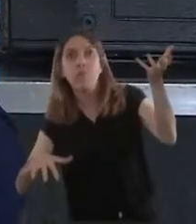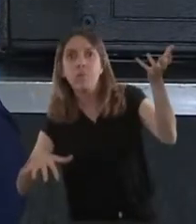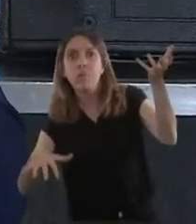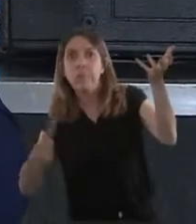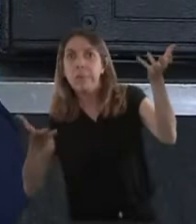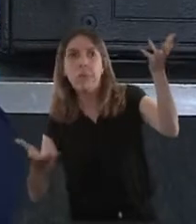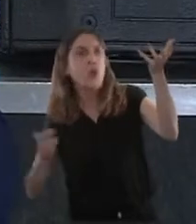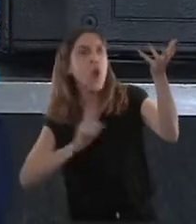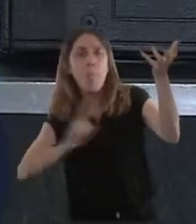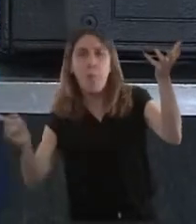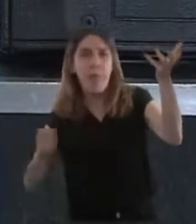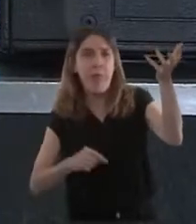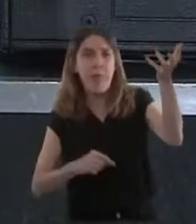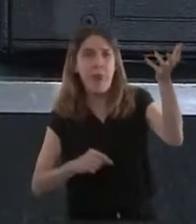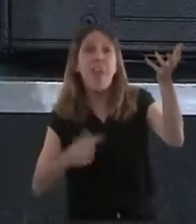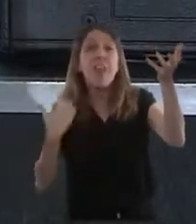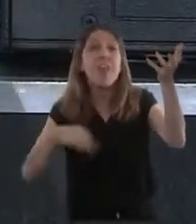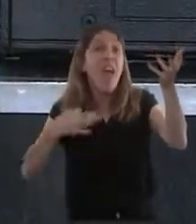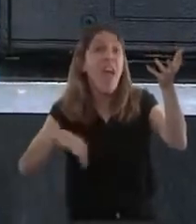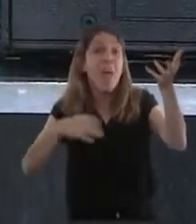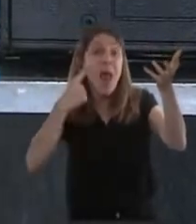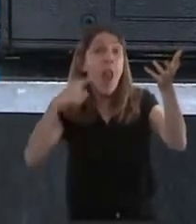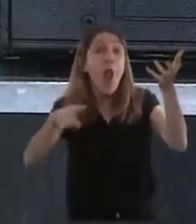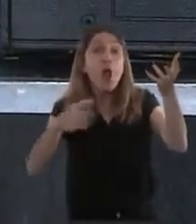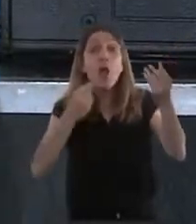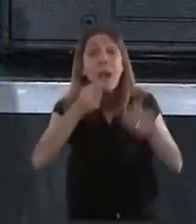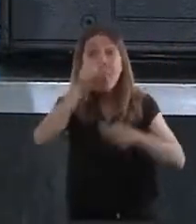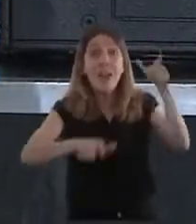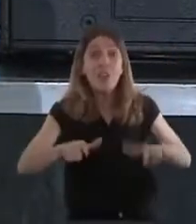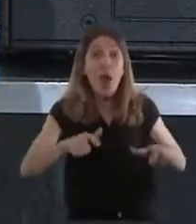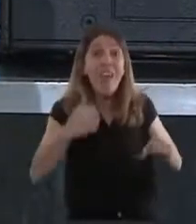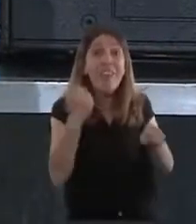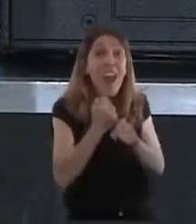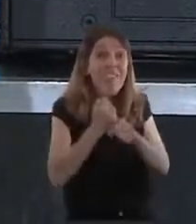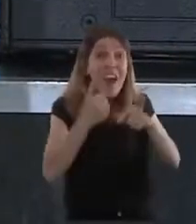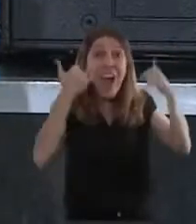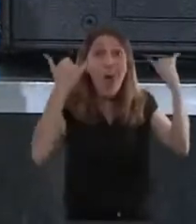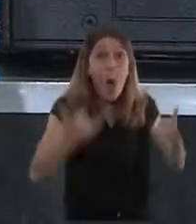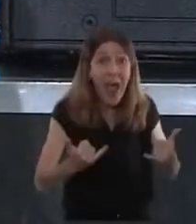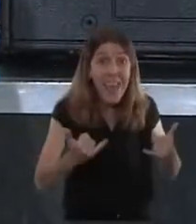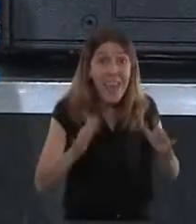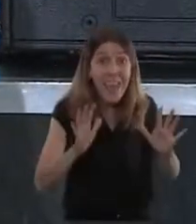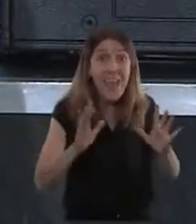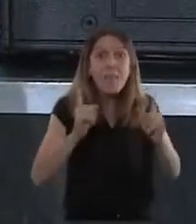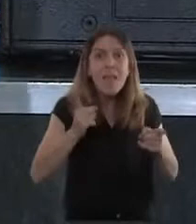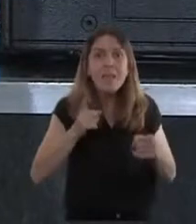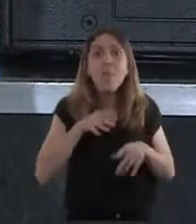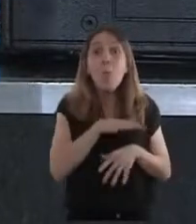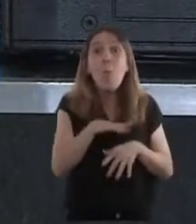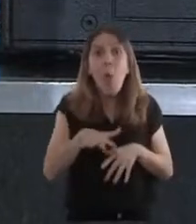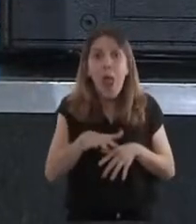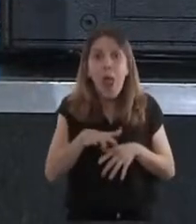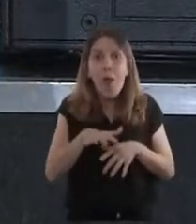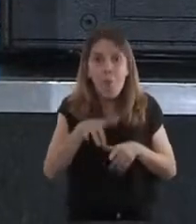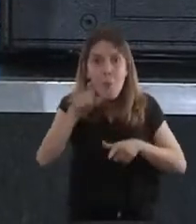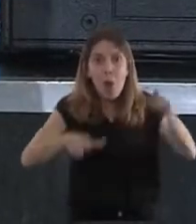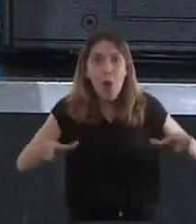Y lo que tenemos que lograr es que los que hoy trabajan en la economía popular